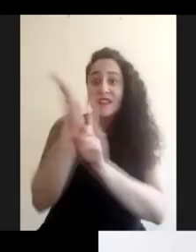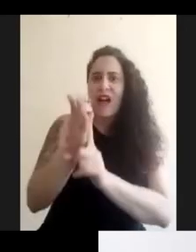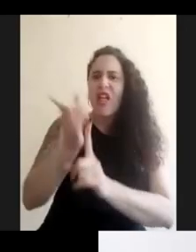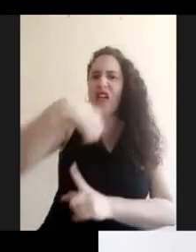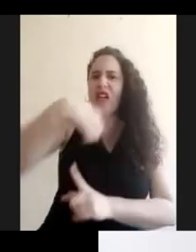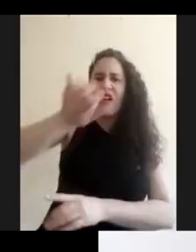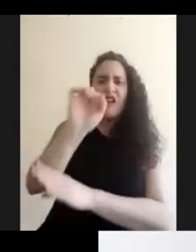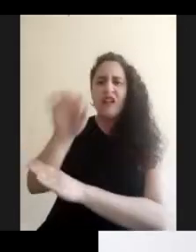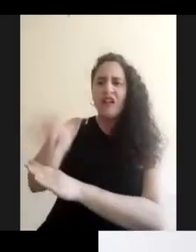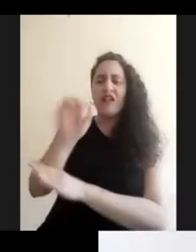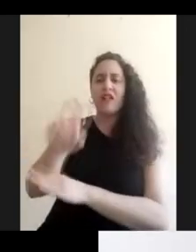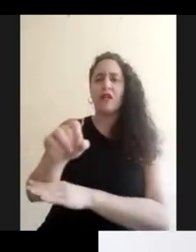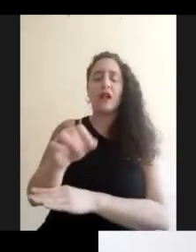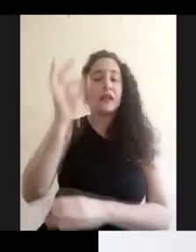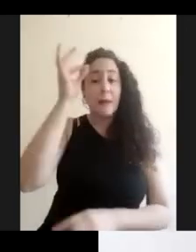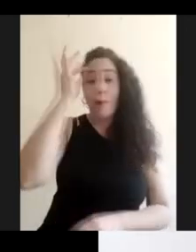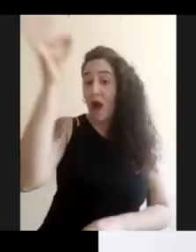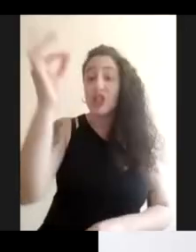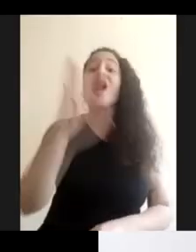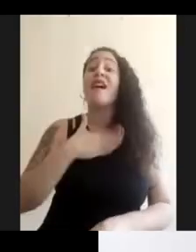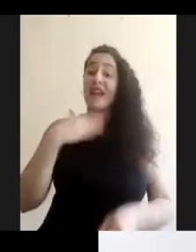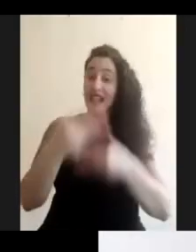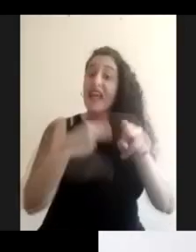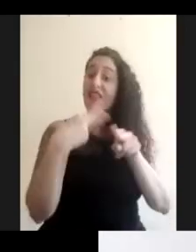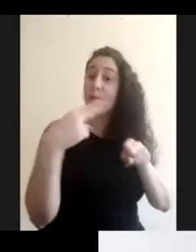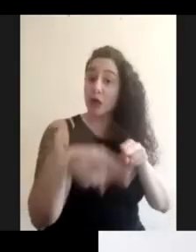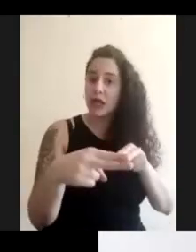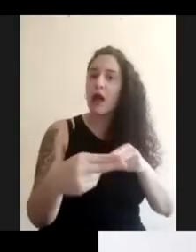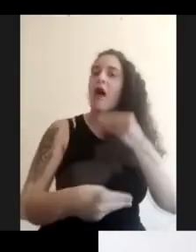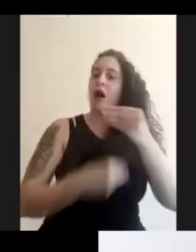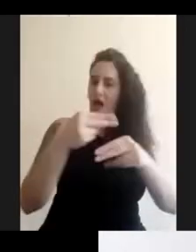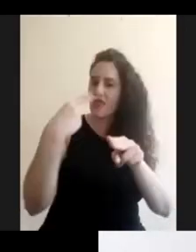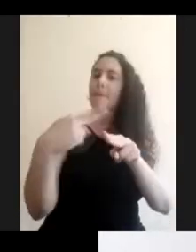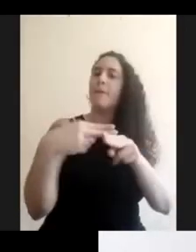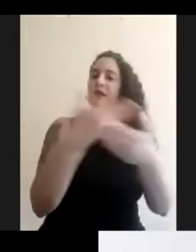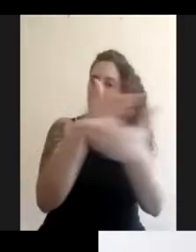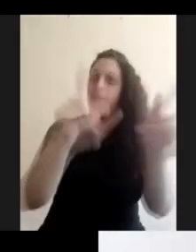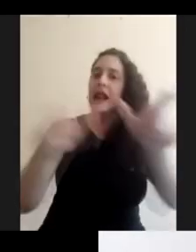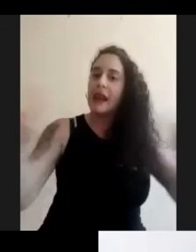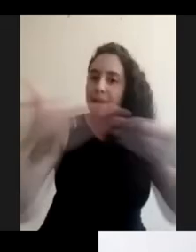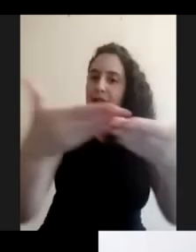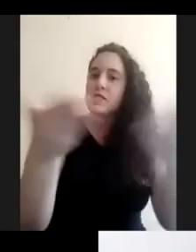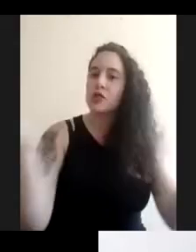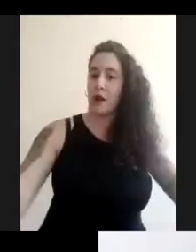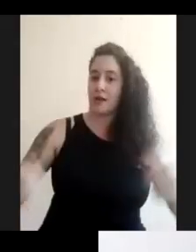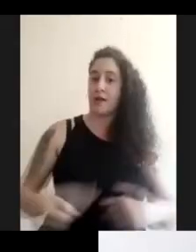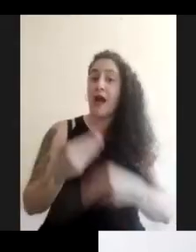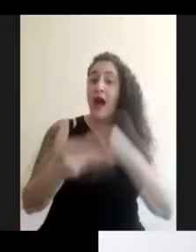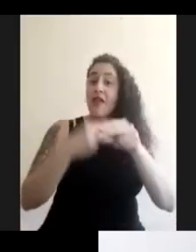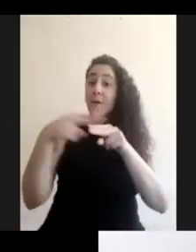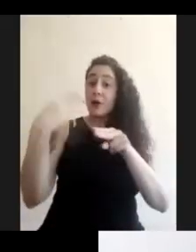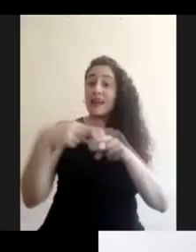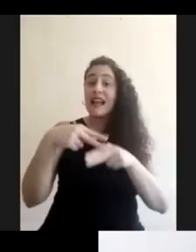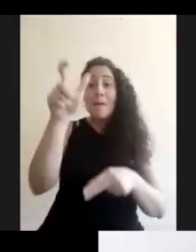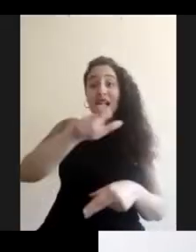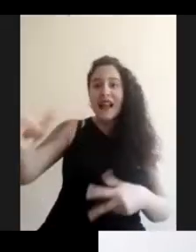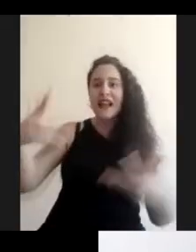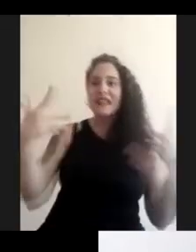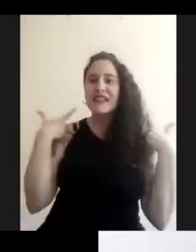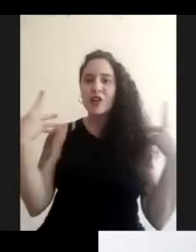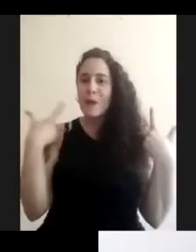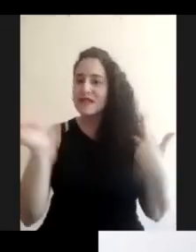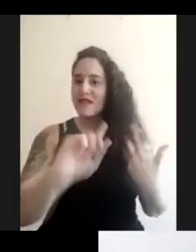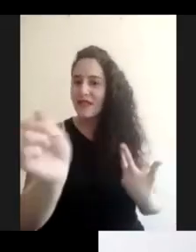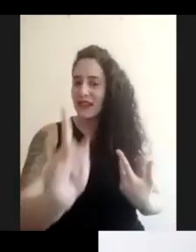queréis hacer política para las personas, hacer política para que la gente no pase fatiga, para que